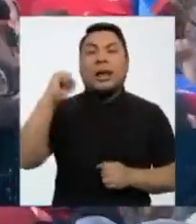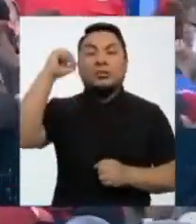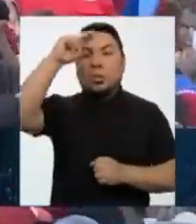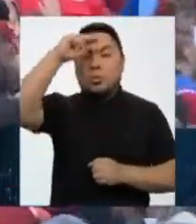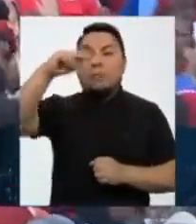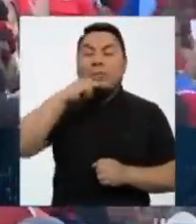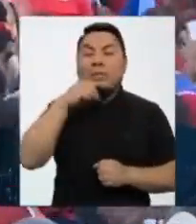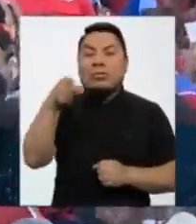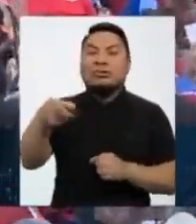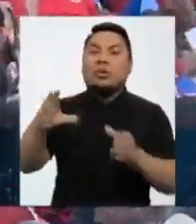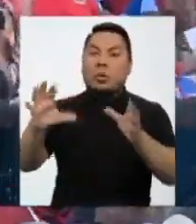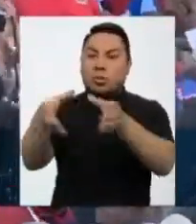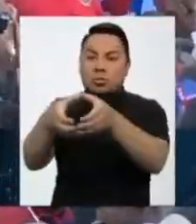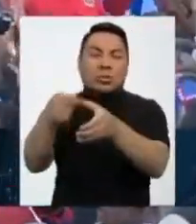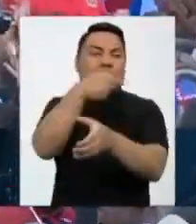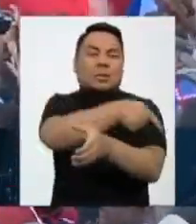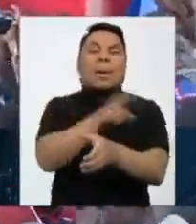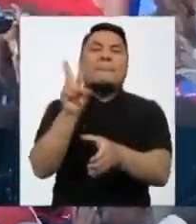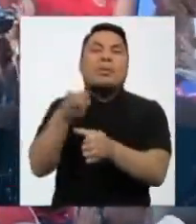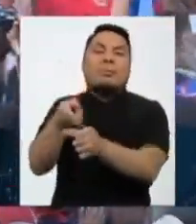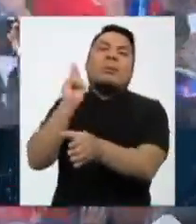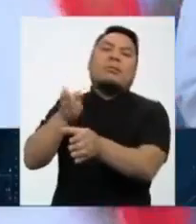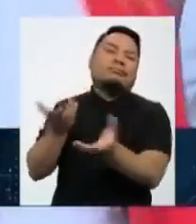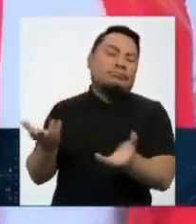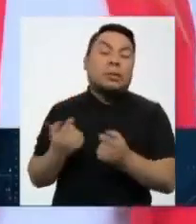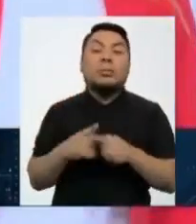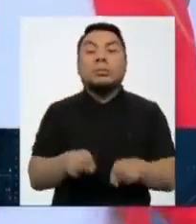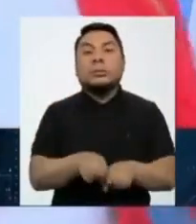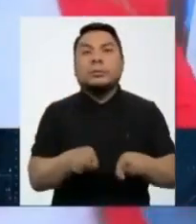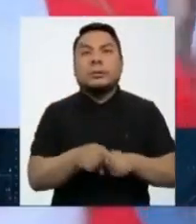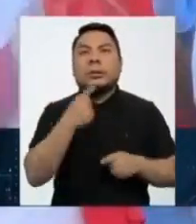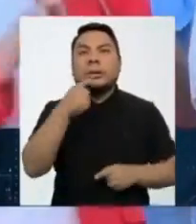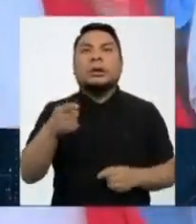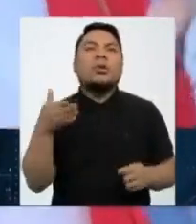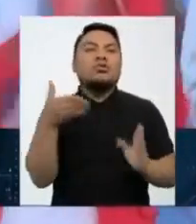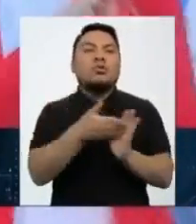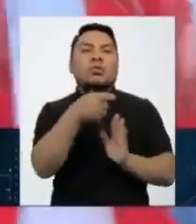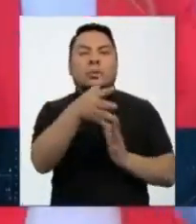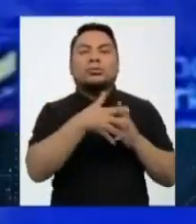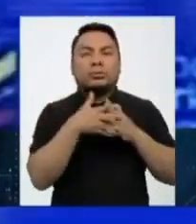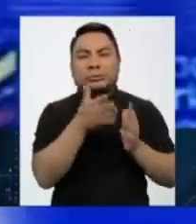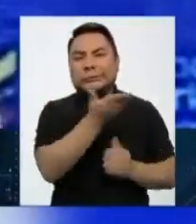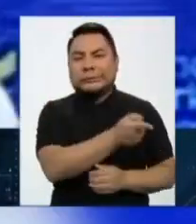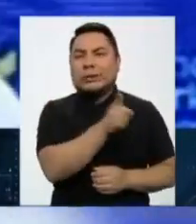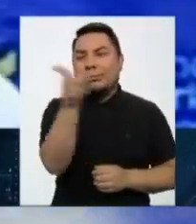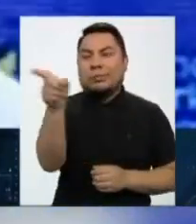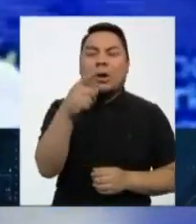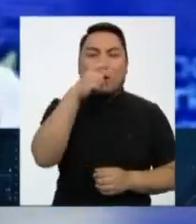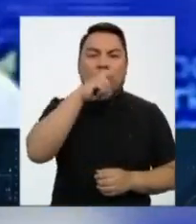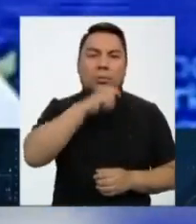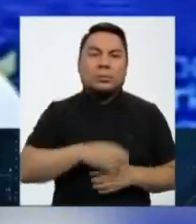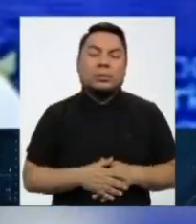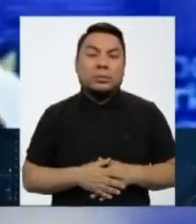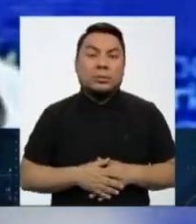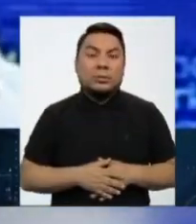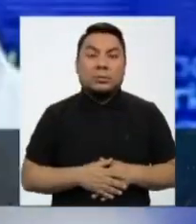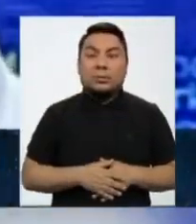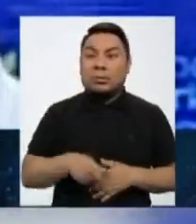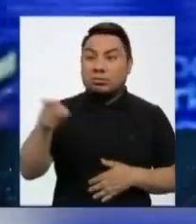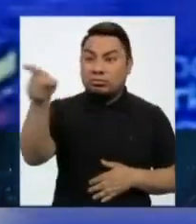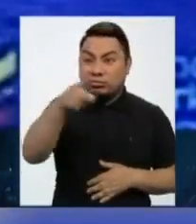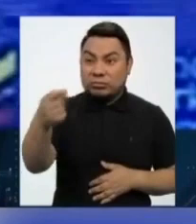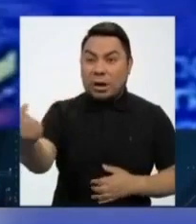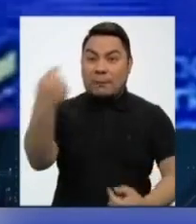sanciones recayeron sobre la primera dama Cilia Flores y Maduro arremetió contra Estados Unidos. Si ustedes quieren atacarme, atácanme